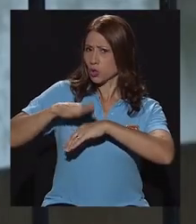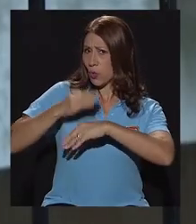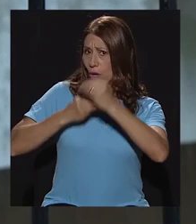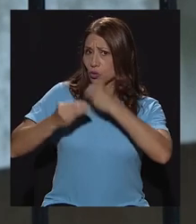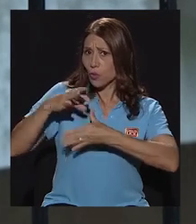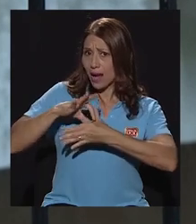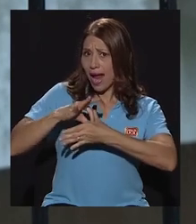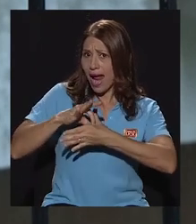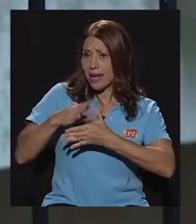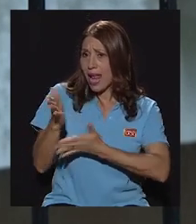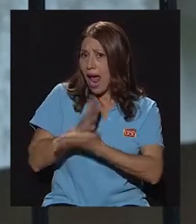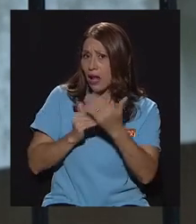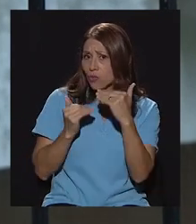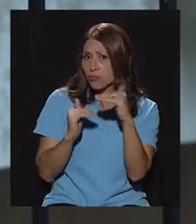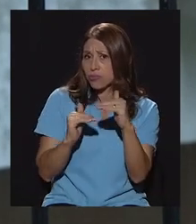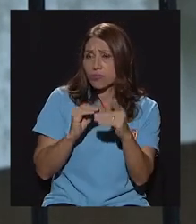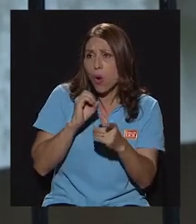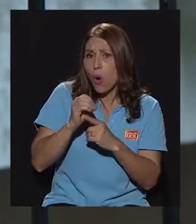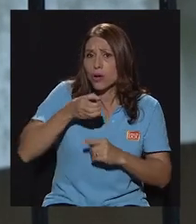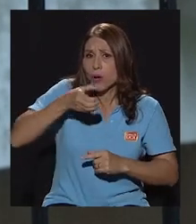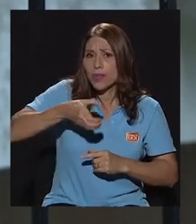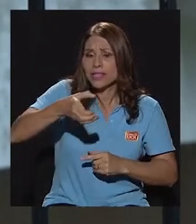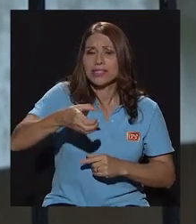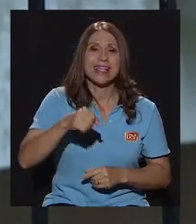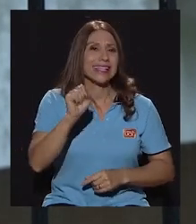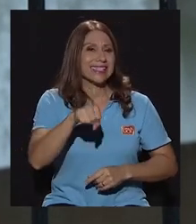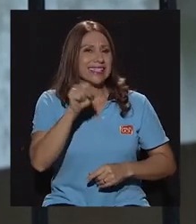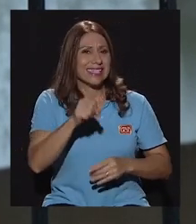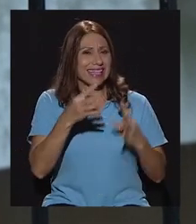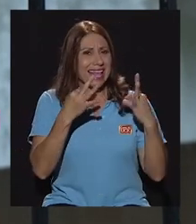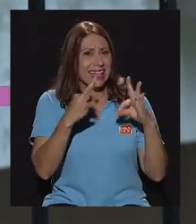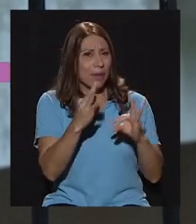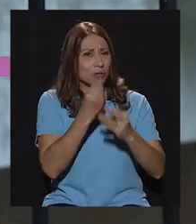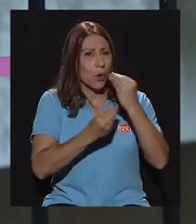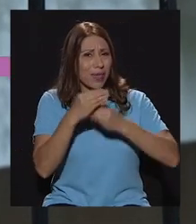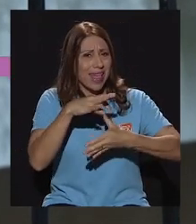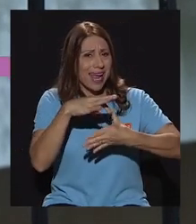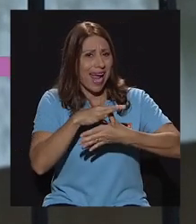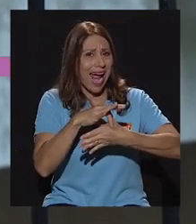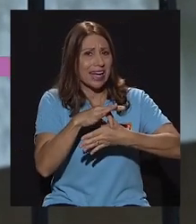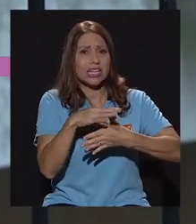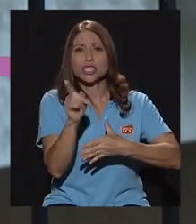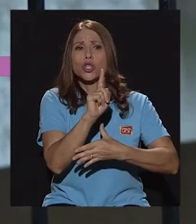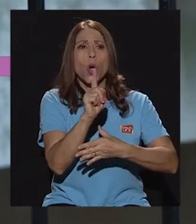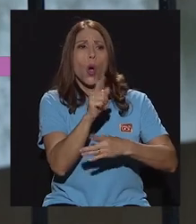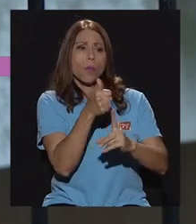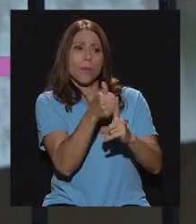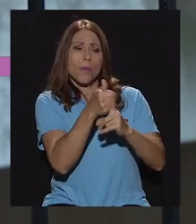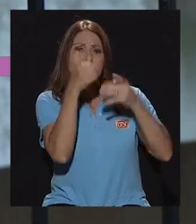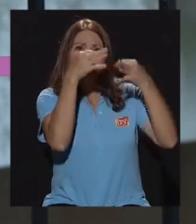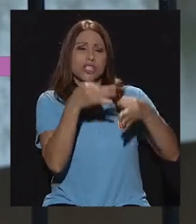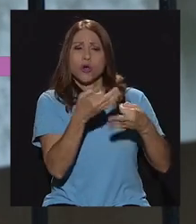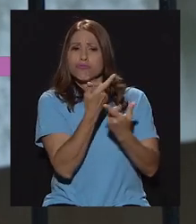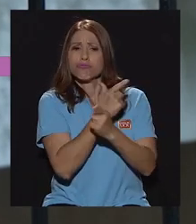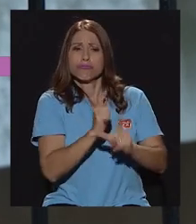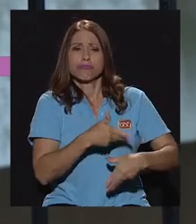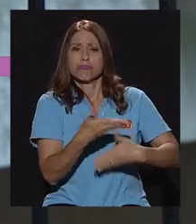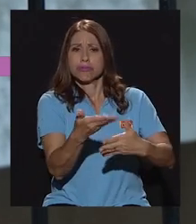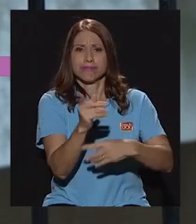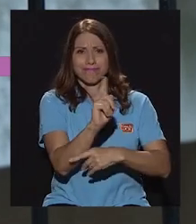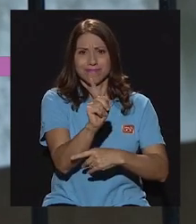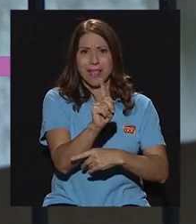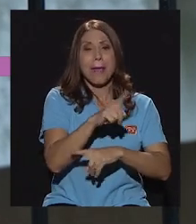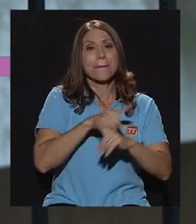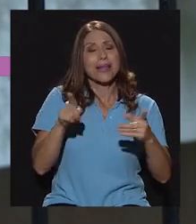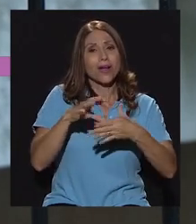tratamos de que el consumo de carnes no sea a libre demanda. Aunque no va a elevar los niveles de azúcar en la sangre,